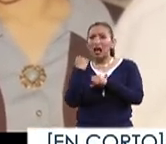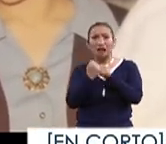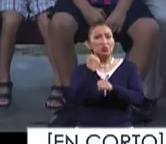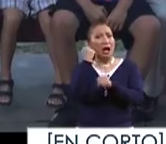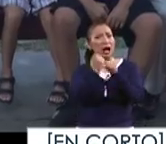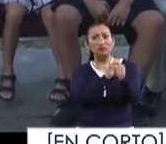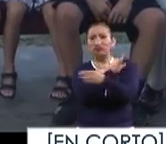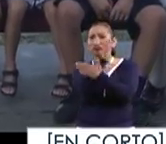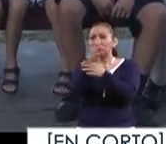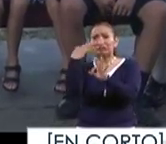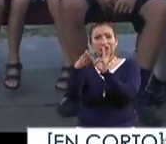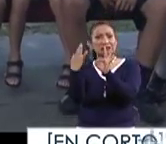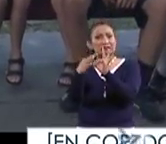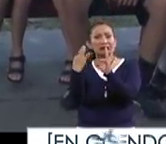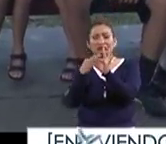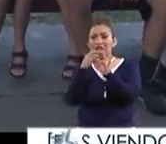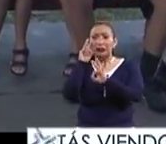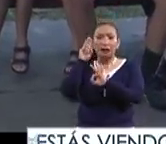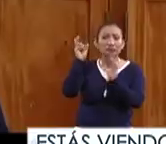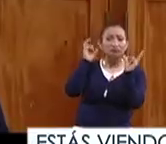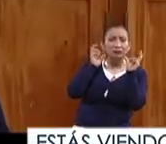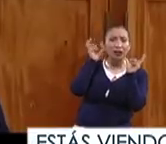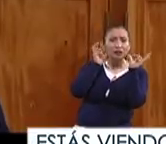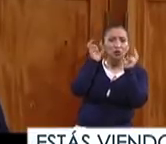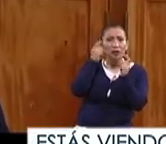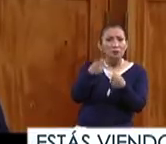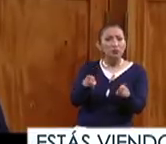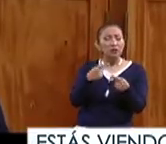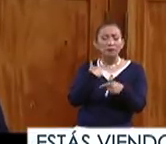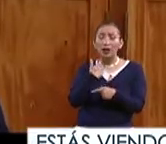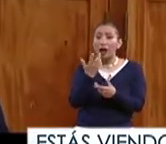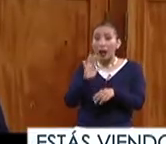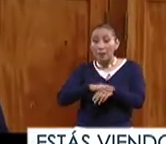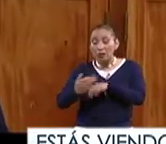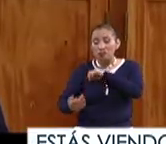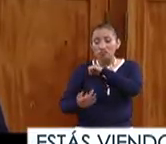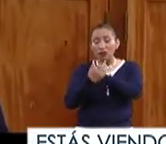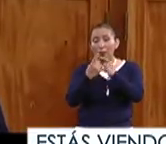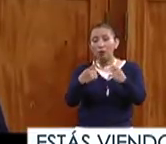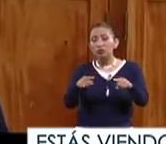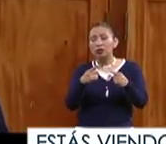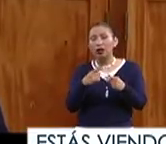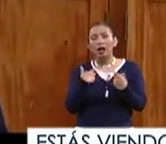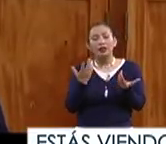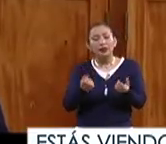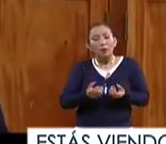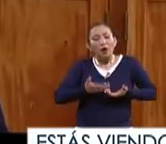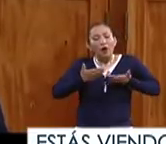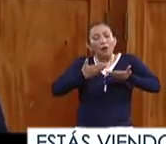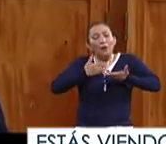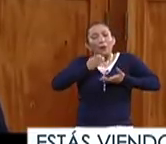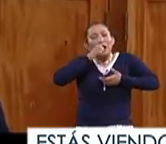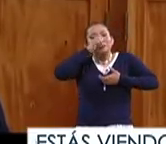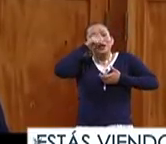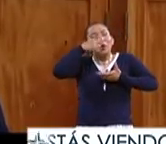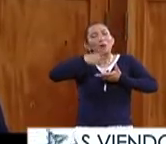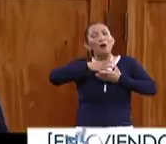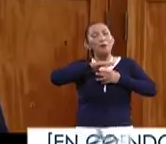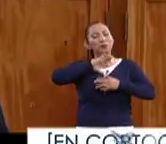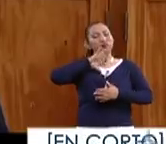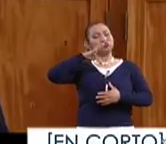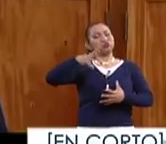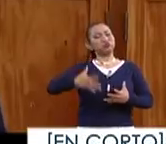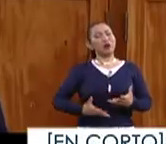décadas a los conciertos. La música me ha fortalecido en que me da el espíritu, me llena el espíritu, me